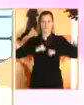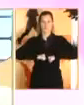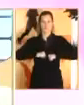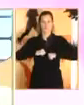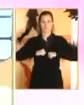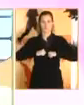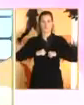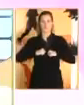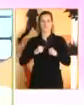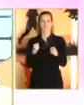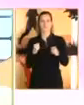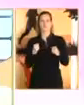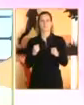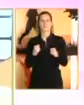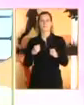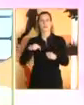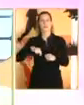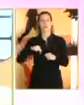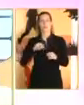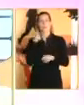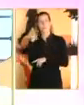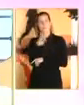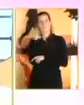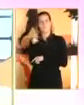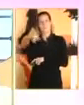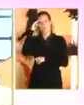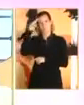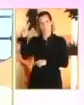nuestro especial homenaje con este vídeo.